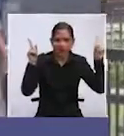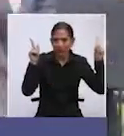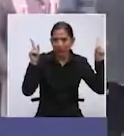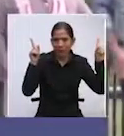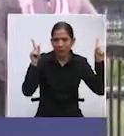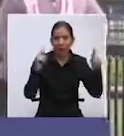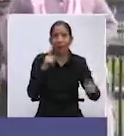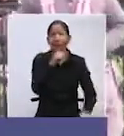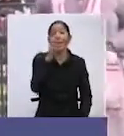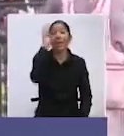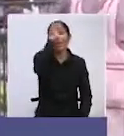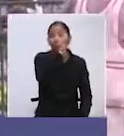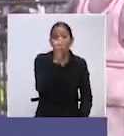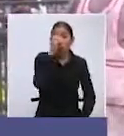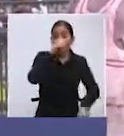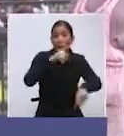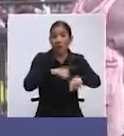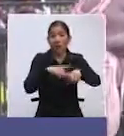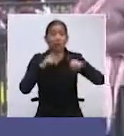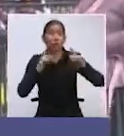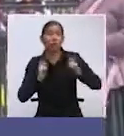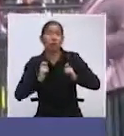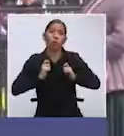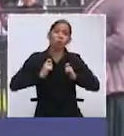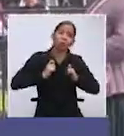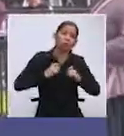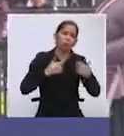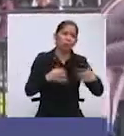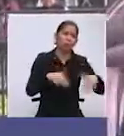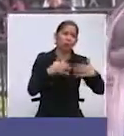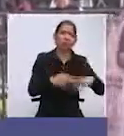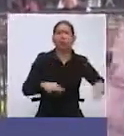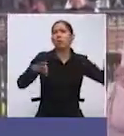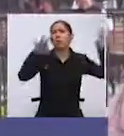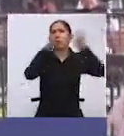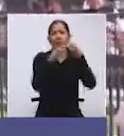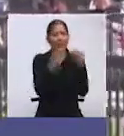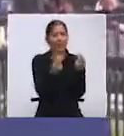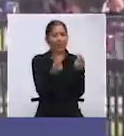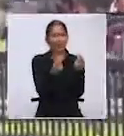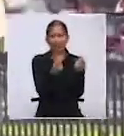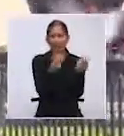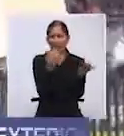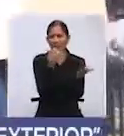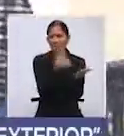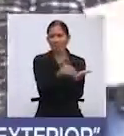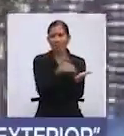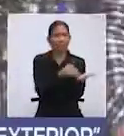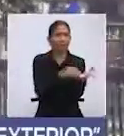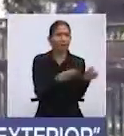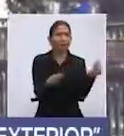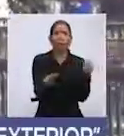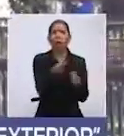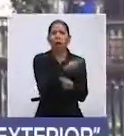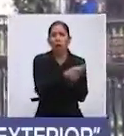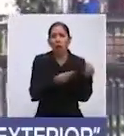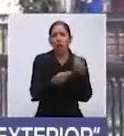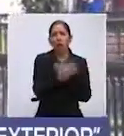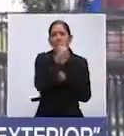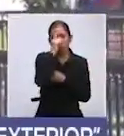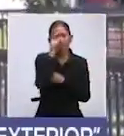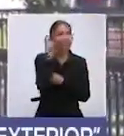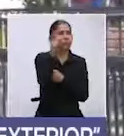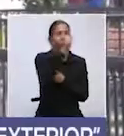una época turística muy importante que genera millones y millones de dinero para